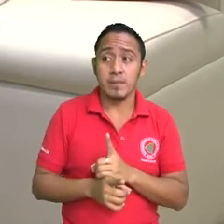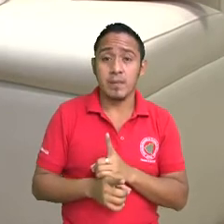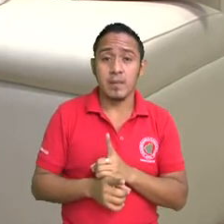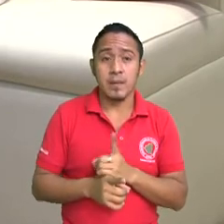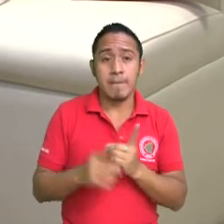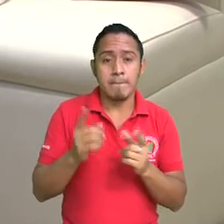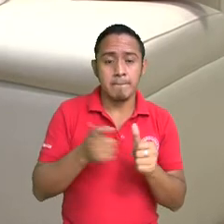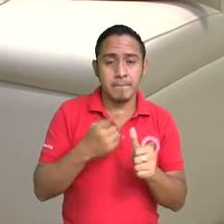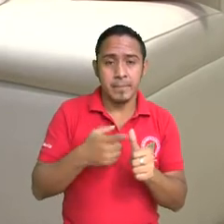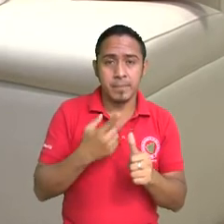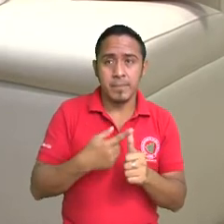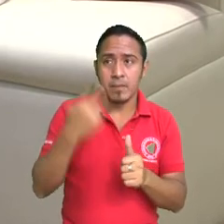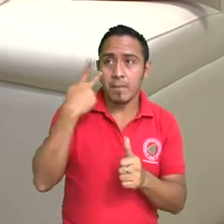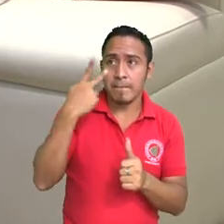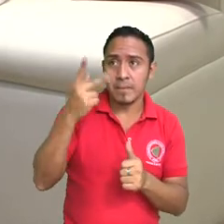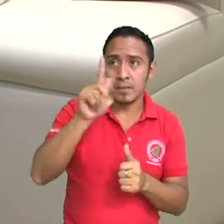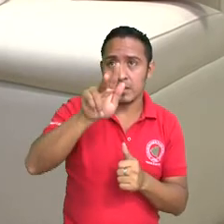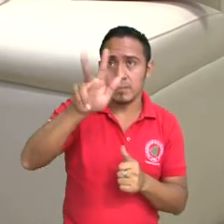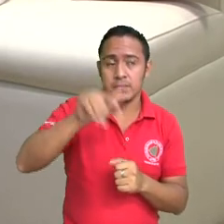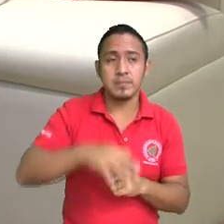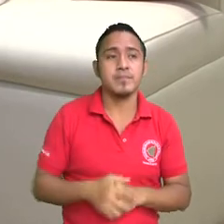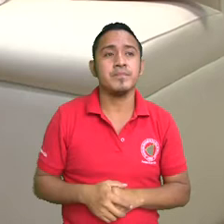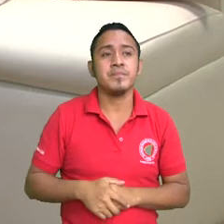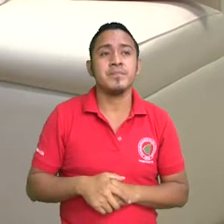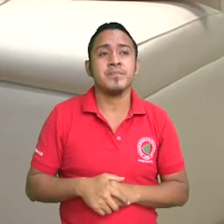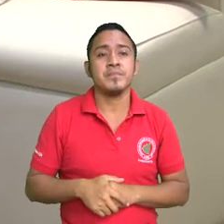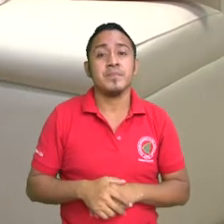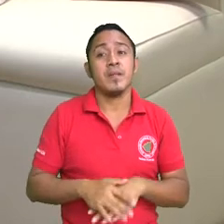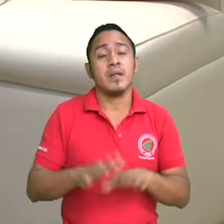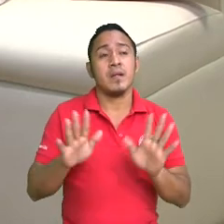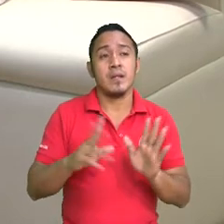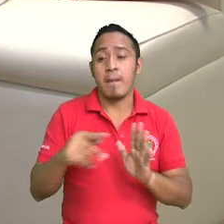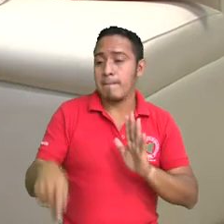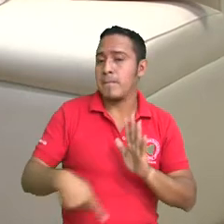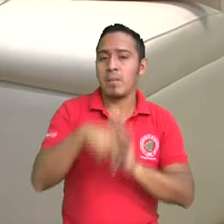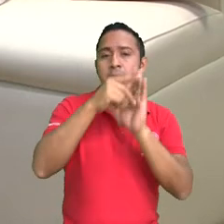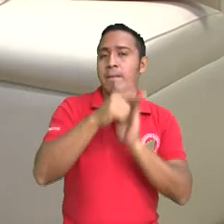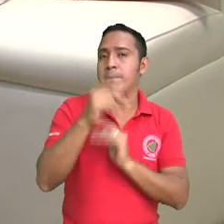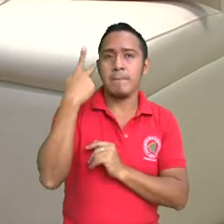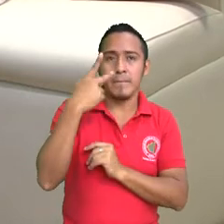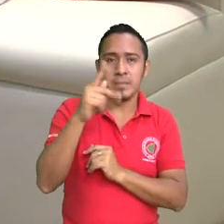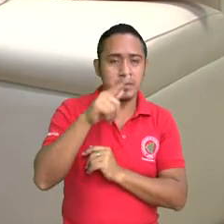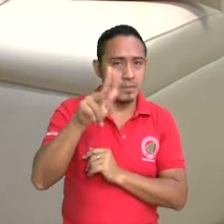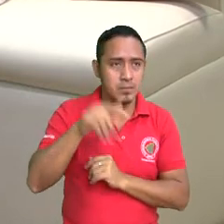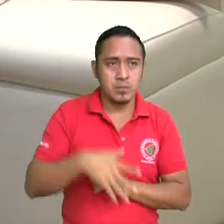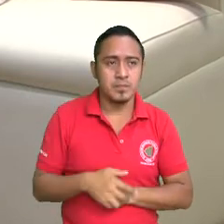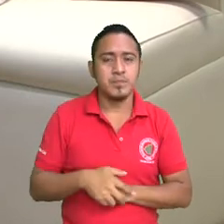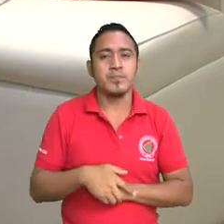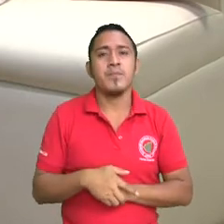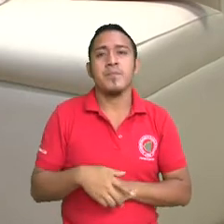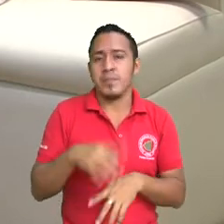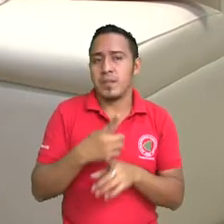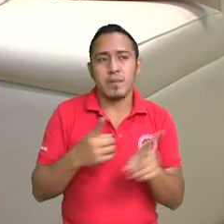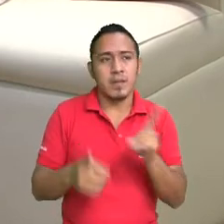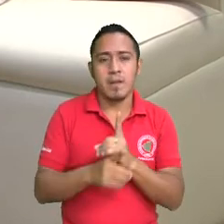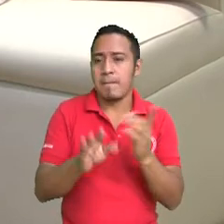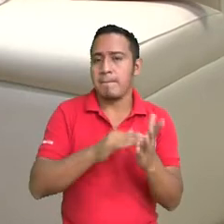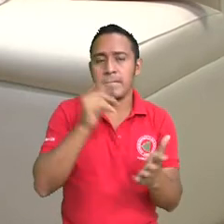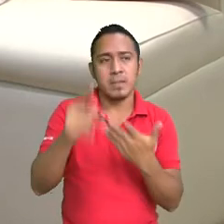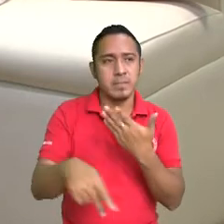primero, ver televisión? Obviamente no vamos a prohibir ver televisión a nadie, porque tiene que ver ya sea un